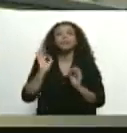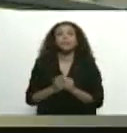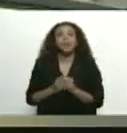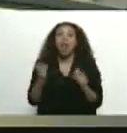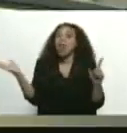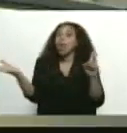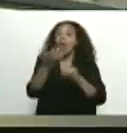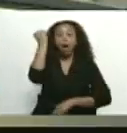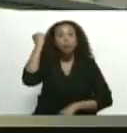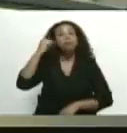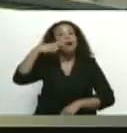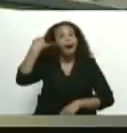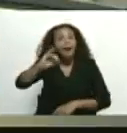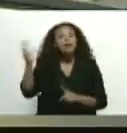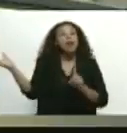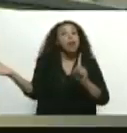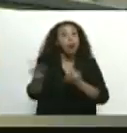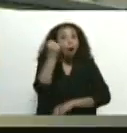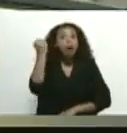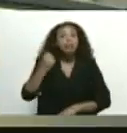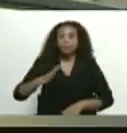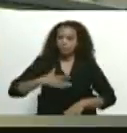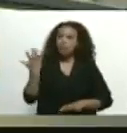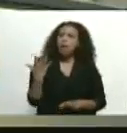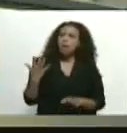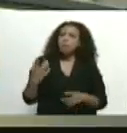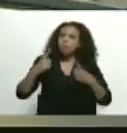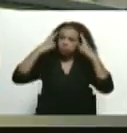tenemos que lograrlo, tenemos con qué.